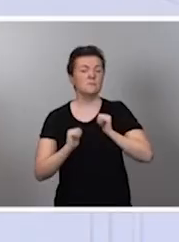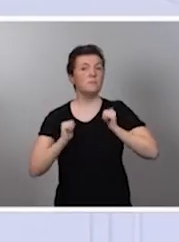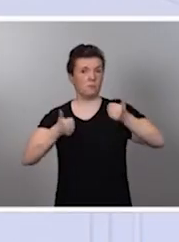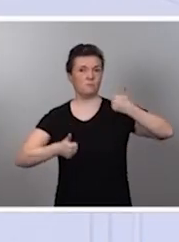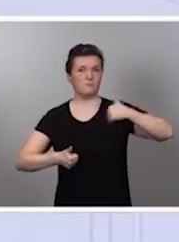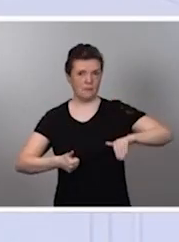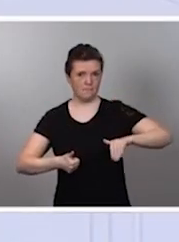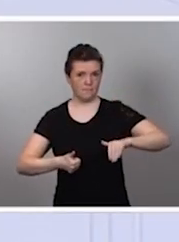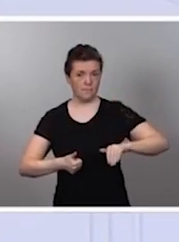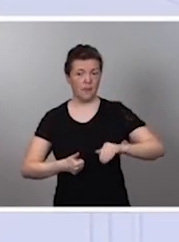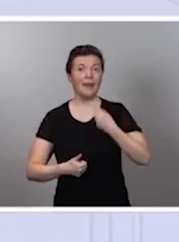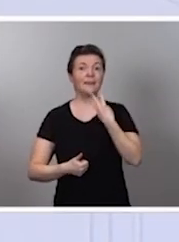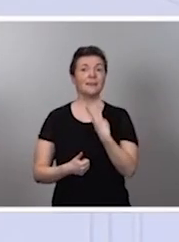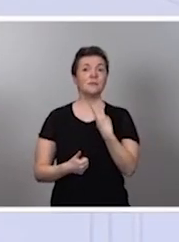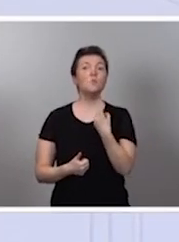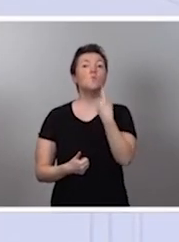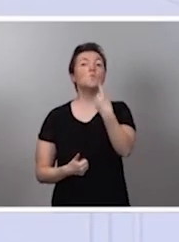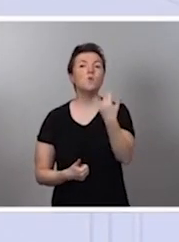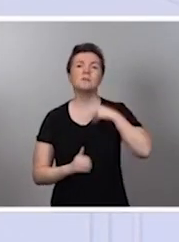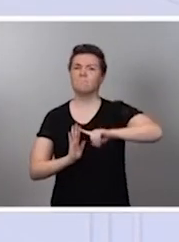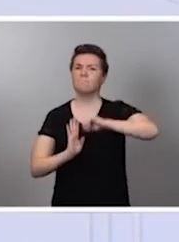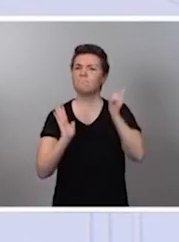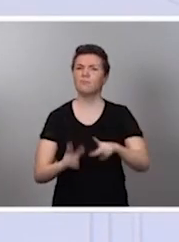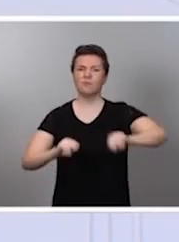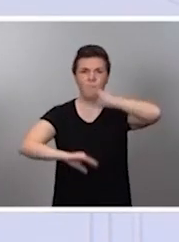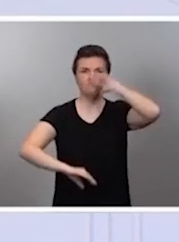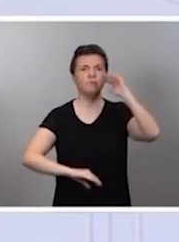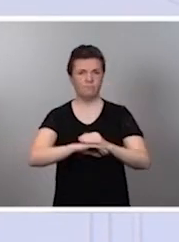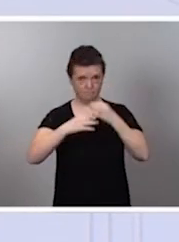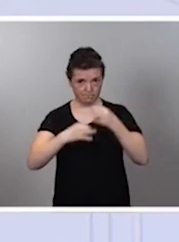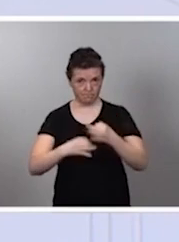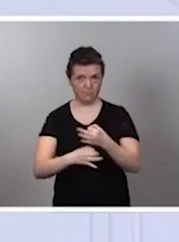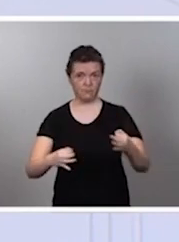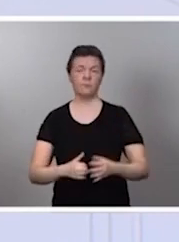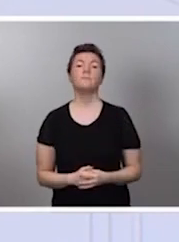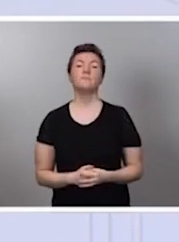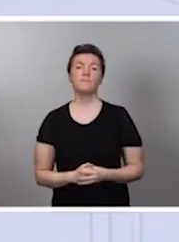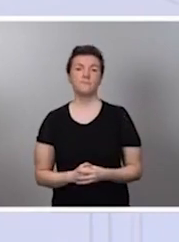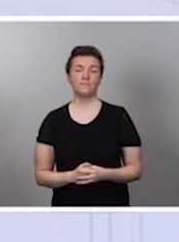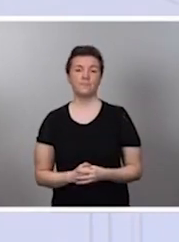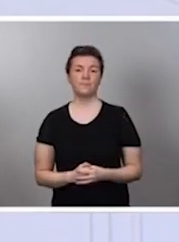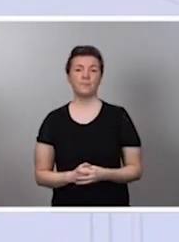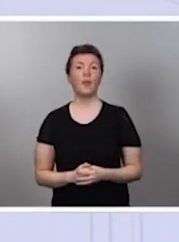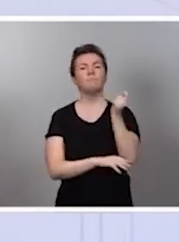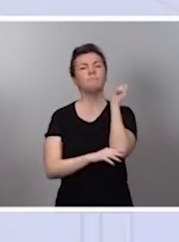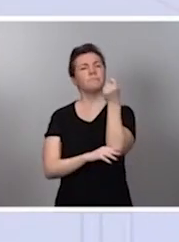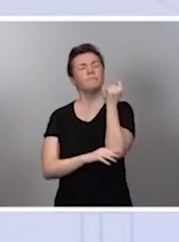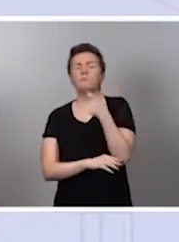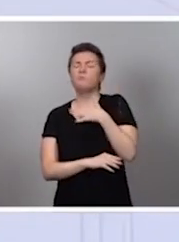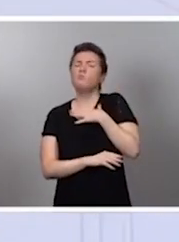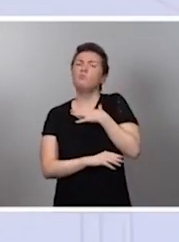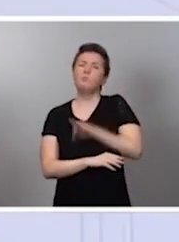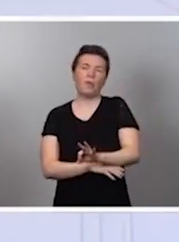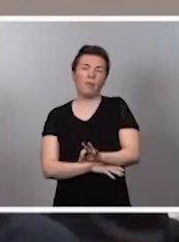lo ponemos en contexto, por ejemplo, con el año 2018, resulta que España no crea más empleo que